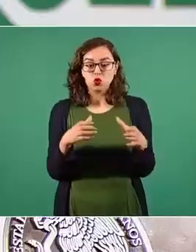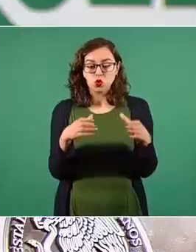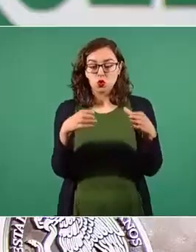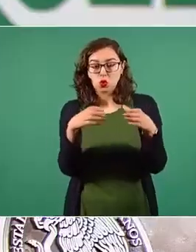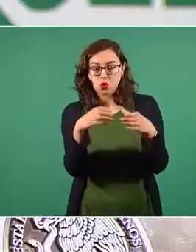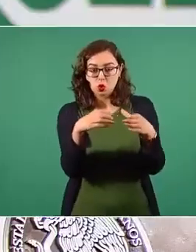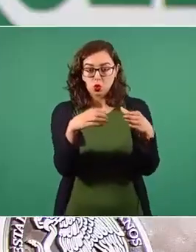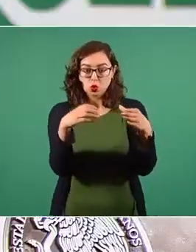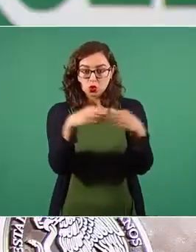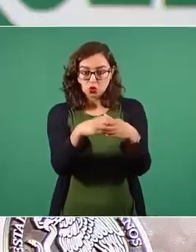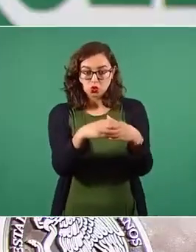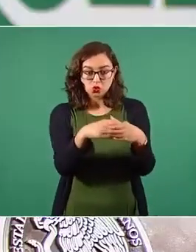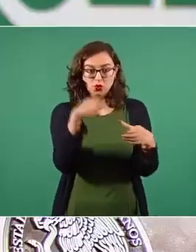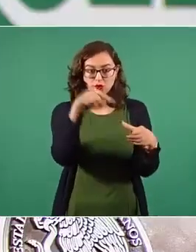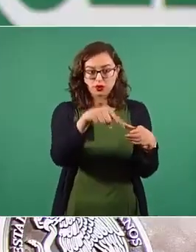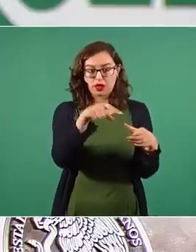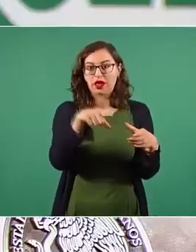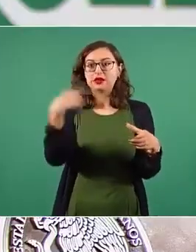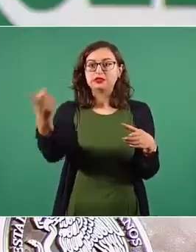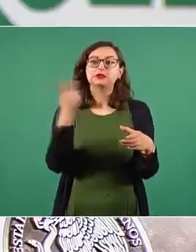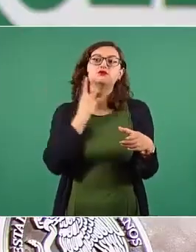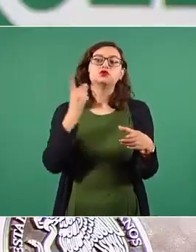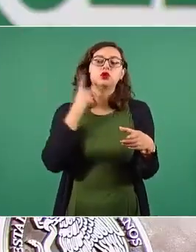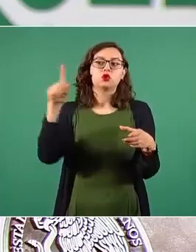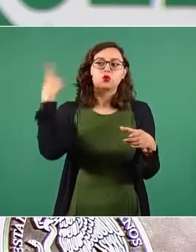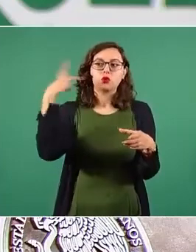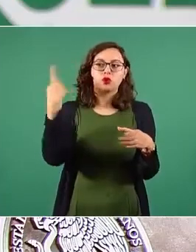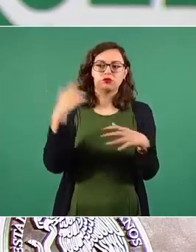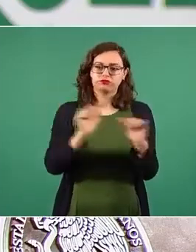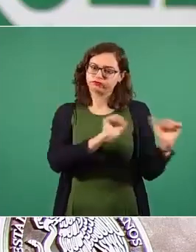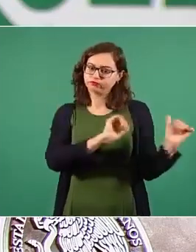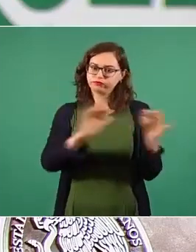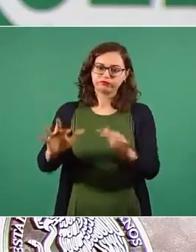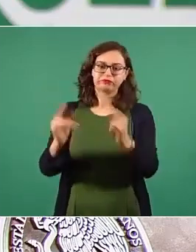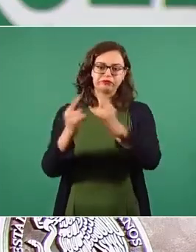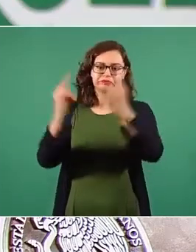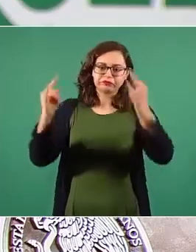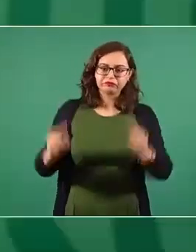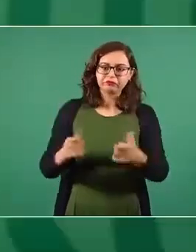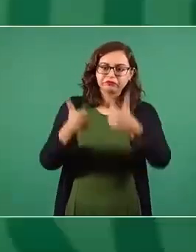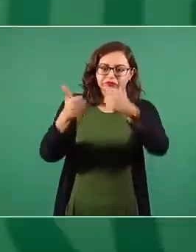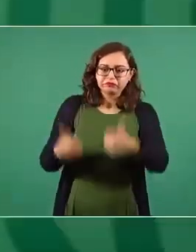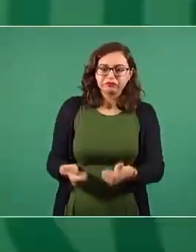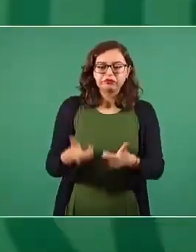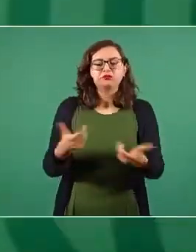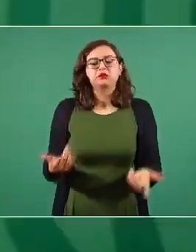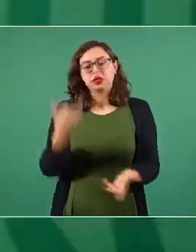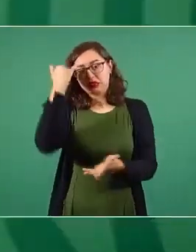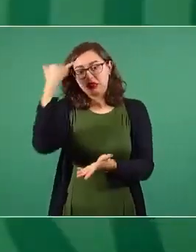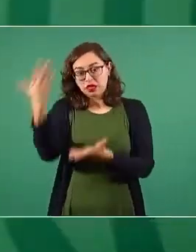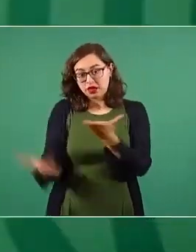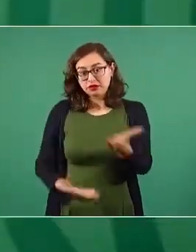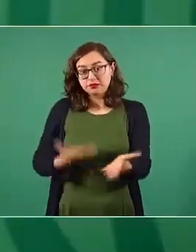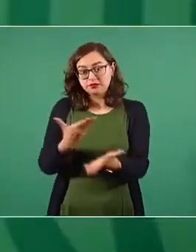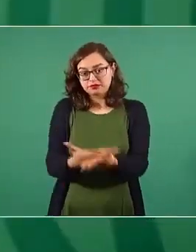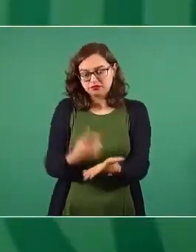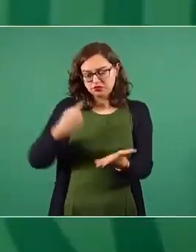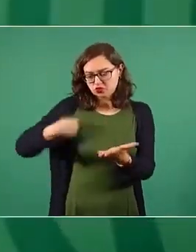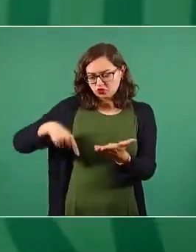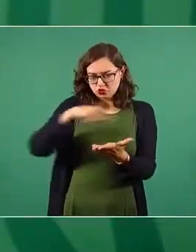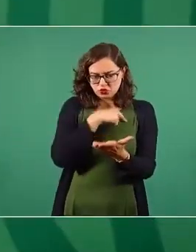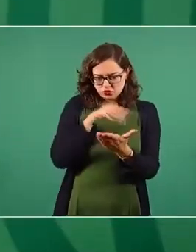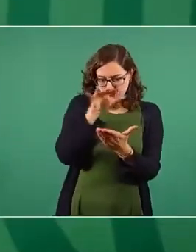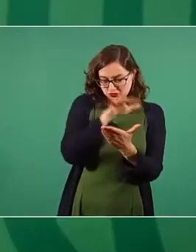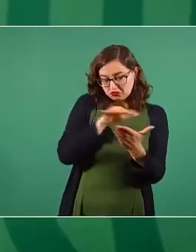fuera del Congreso del Estado. Conocemos la iniciativa, hemos hecho una valoración, creo que es una iniciativa muy importante.